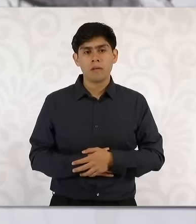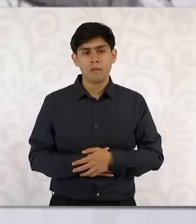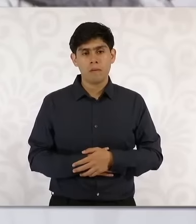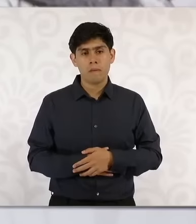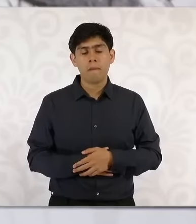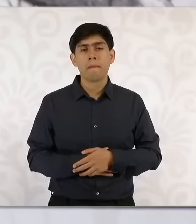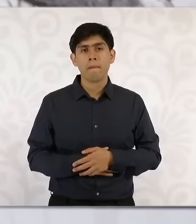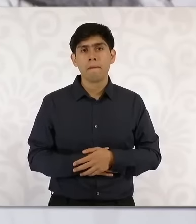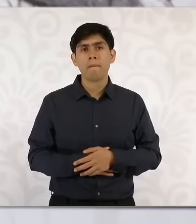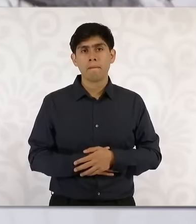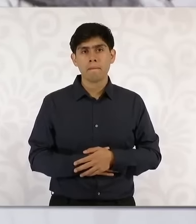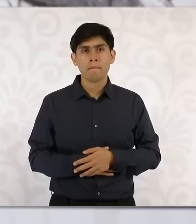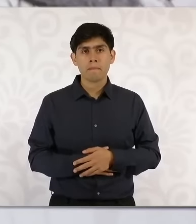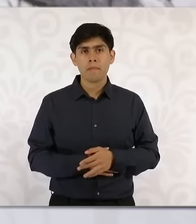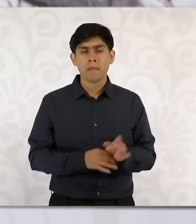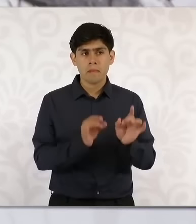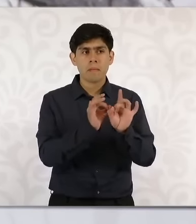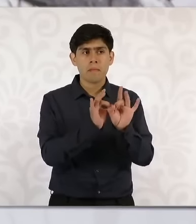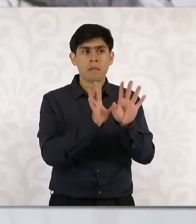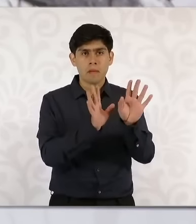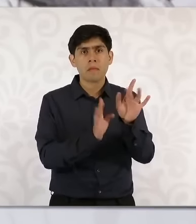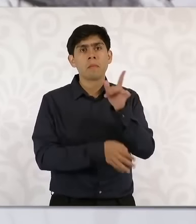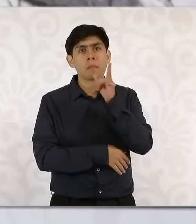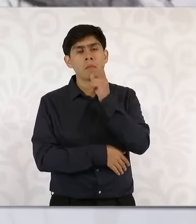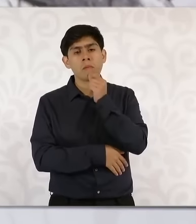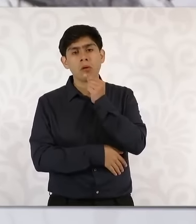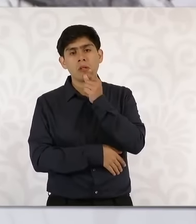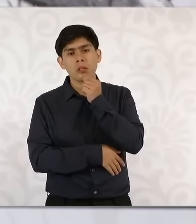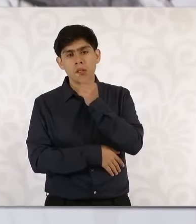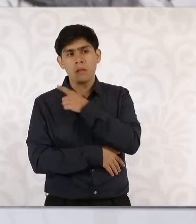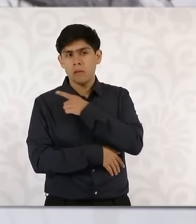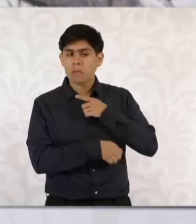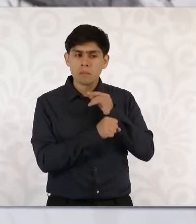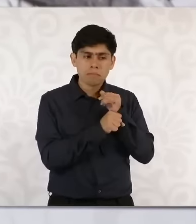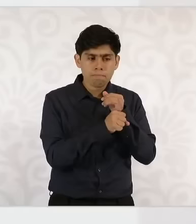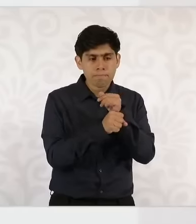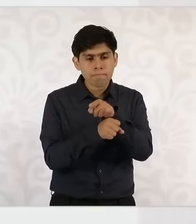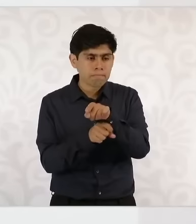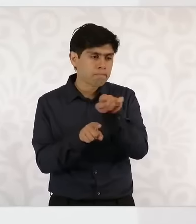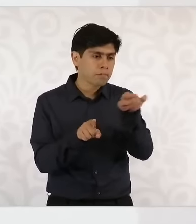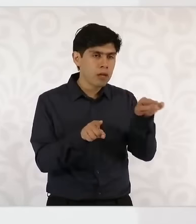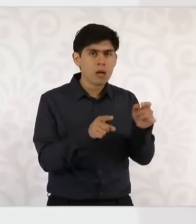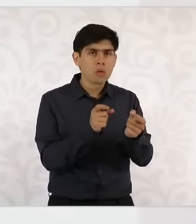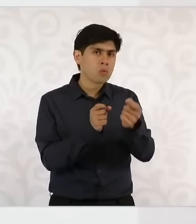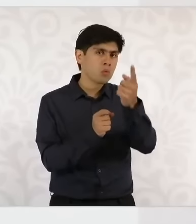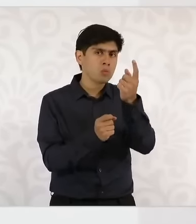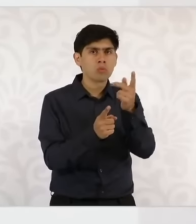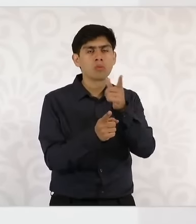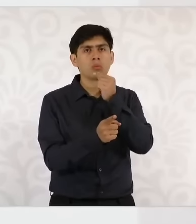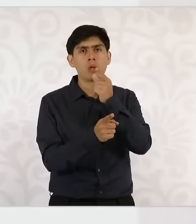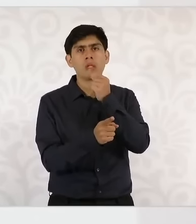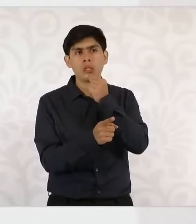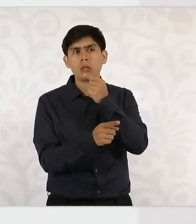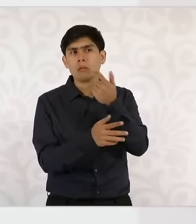Hay momentos que la propia policía pues tiene que investigar si hubo algún policía que en estas